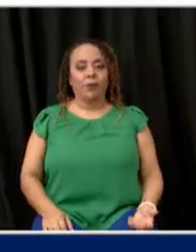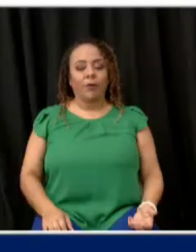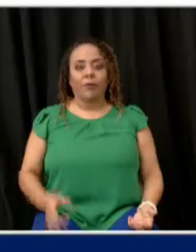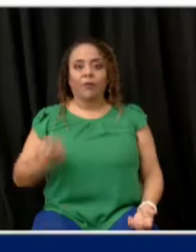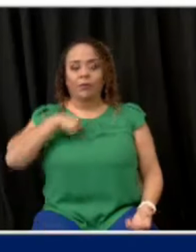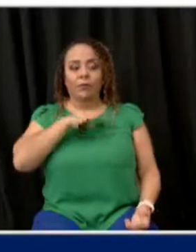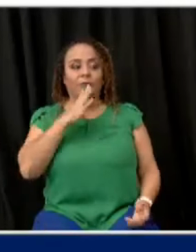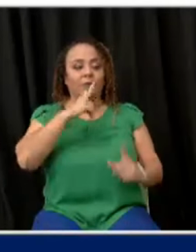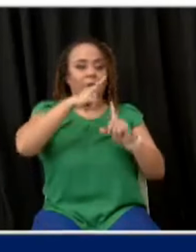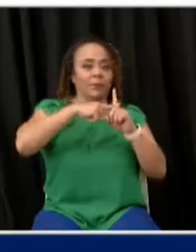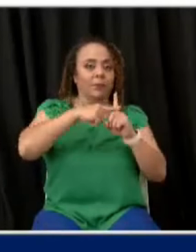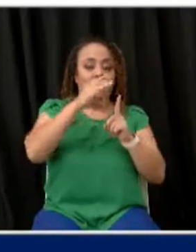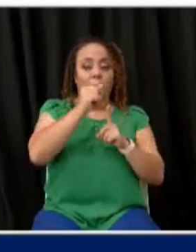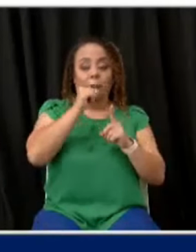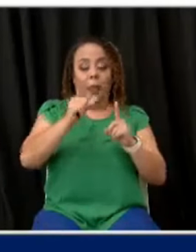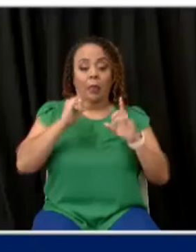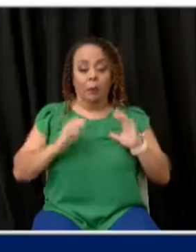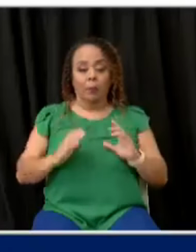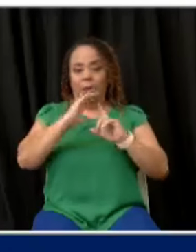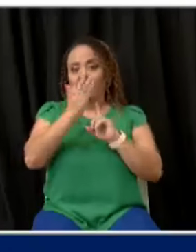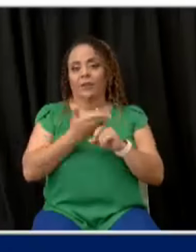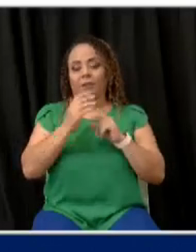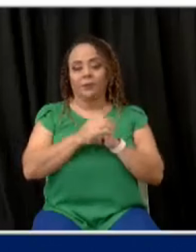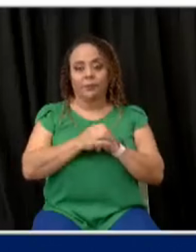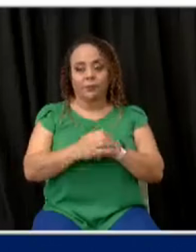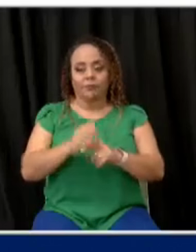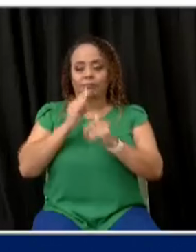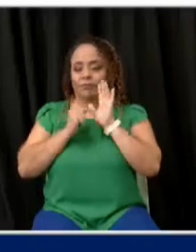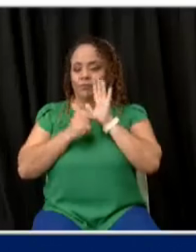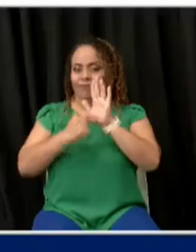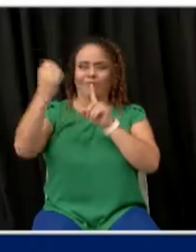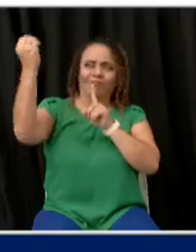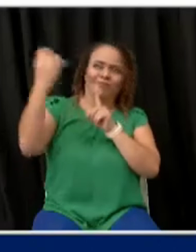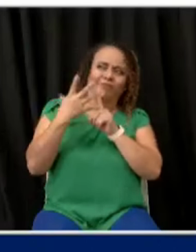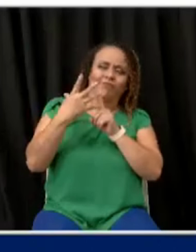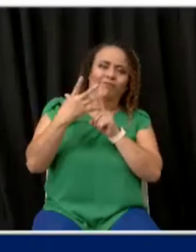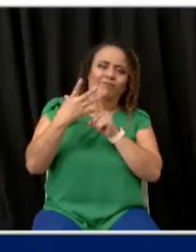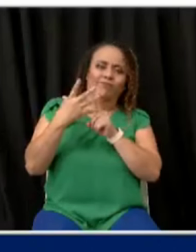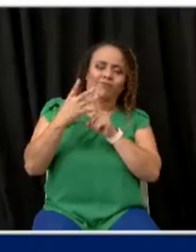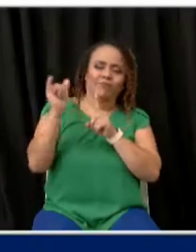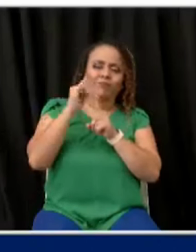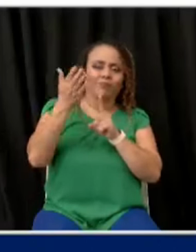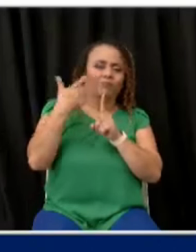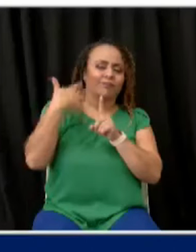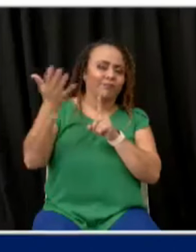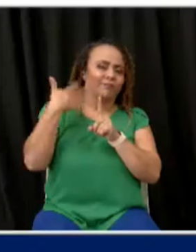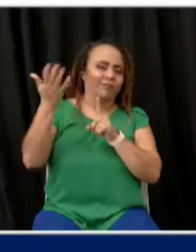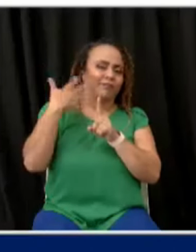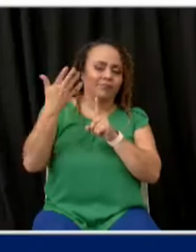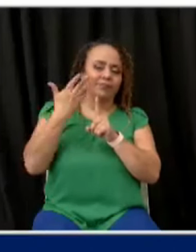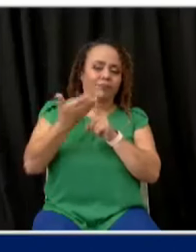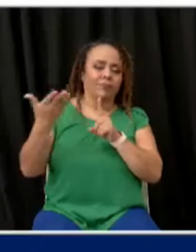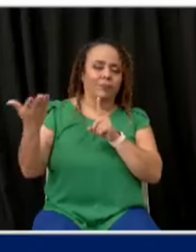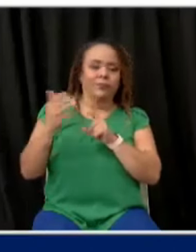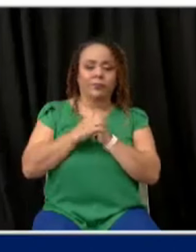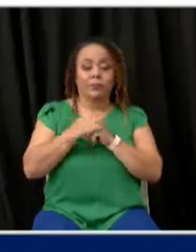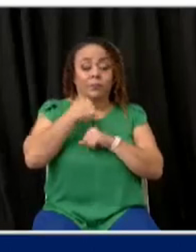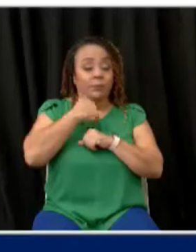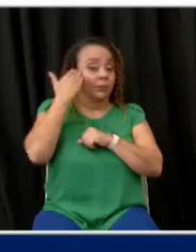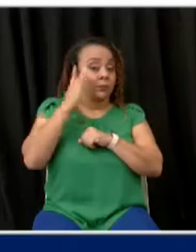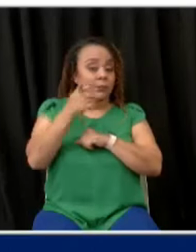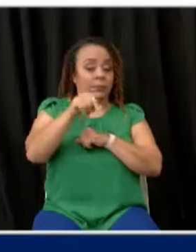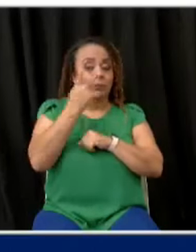temperatura y humedades altas afectan. Exposición directa al sol, la radiación solar como calor que calienta cosas. O sea, yo no sé si